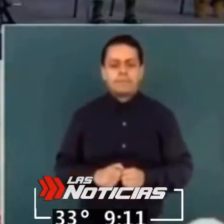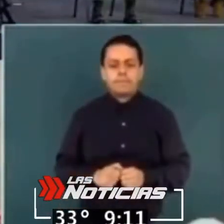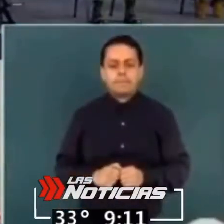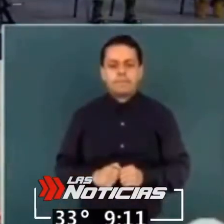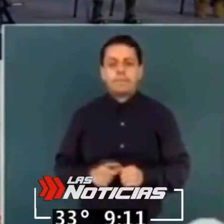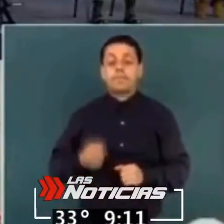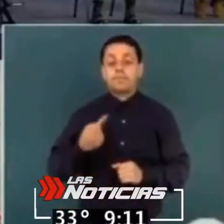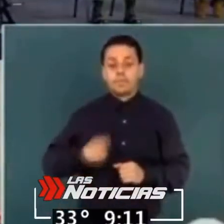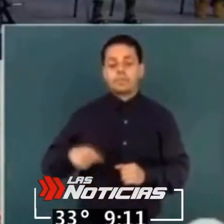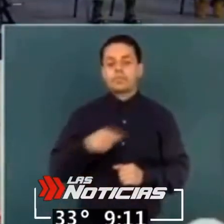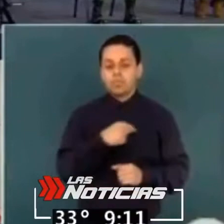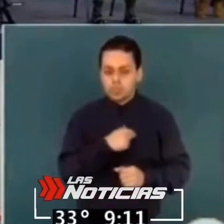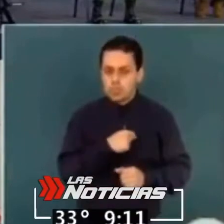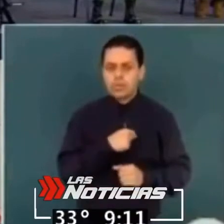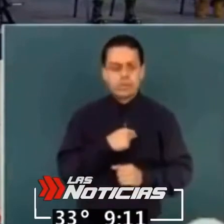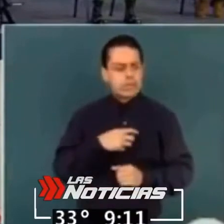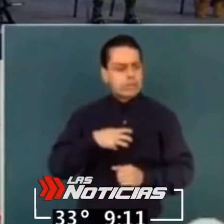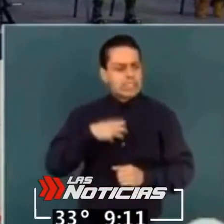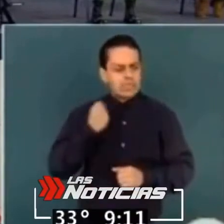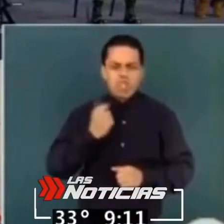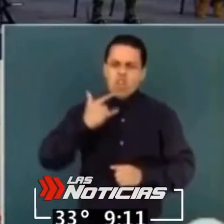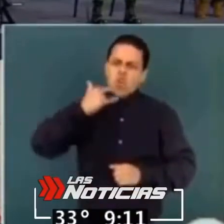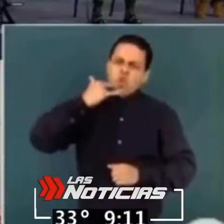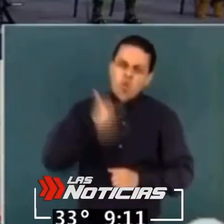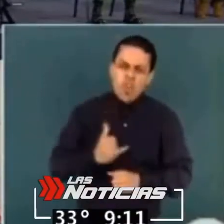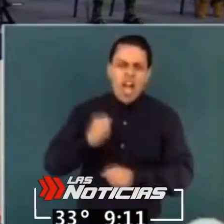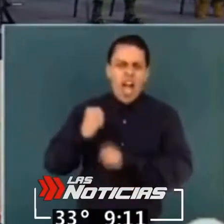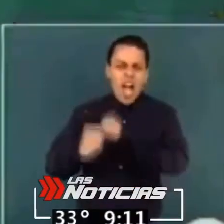Nosotros hemos venido luchando durante muchos años